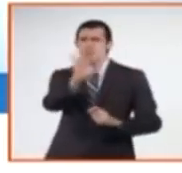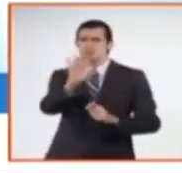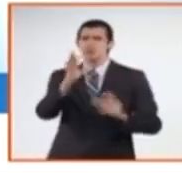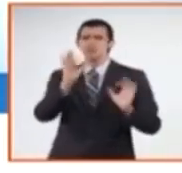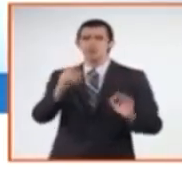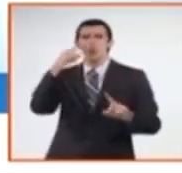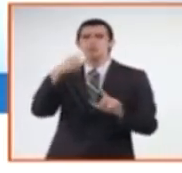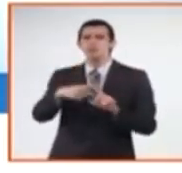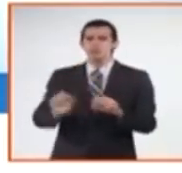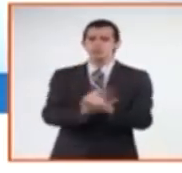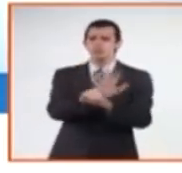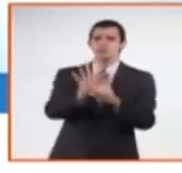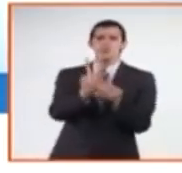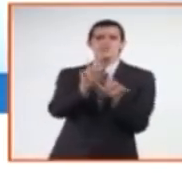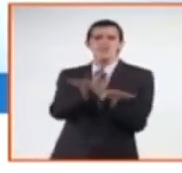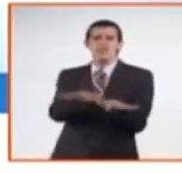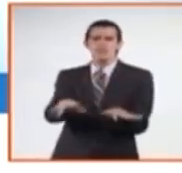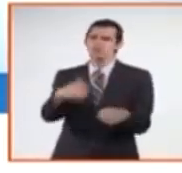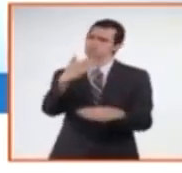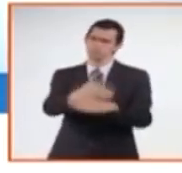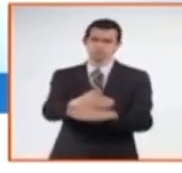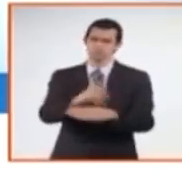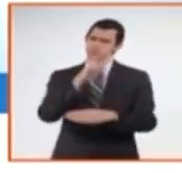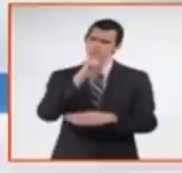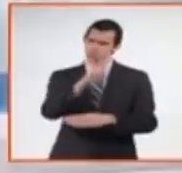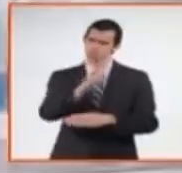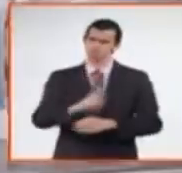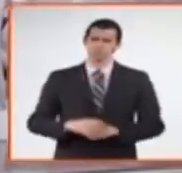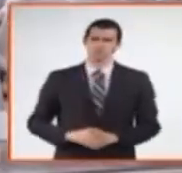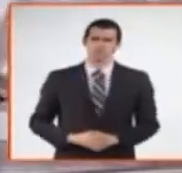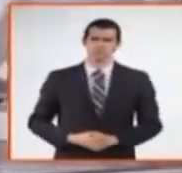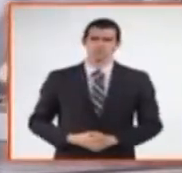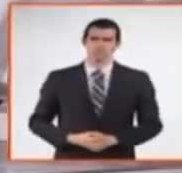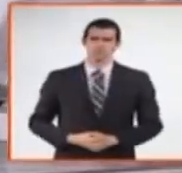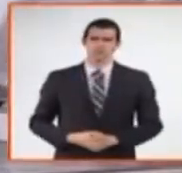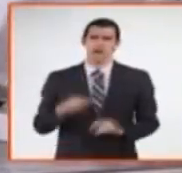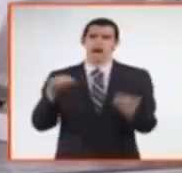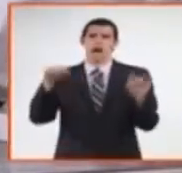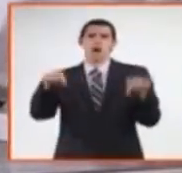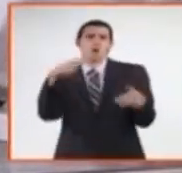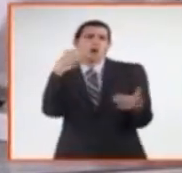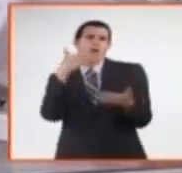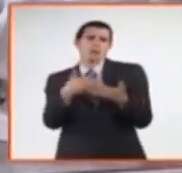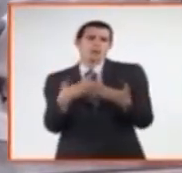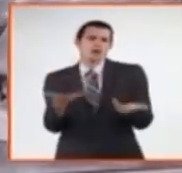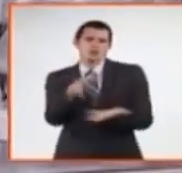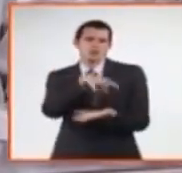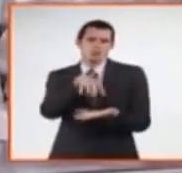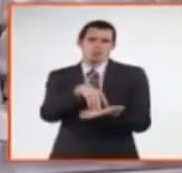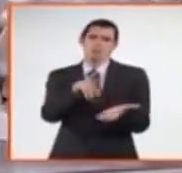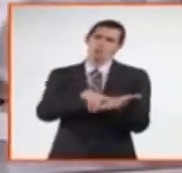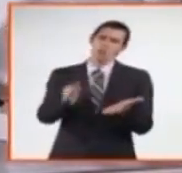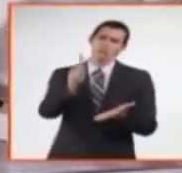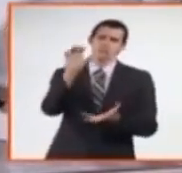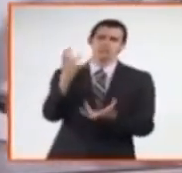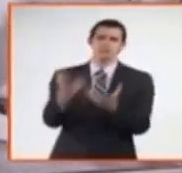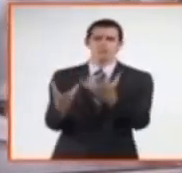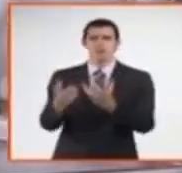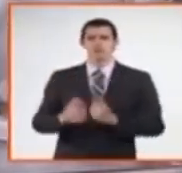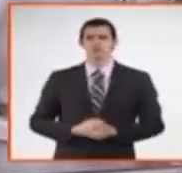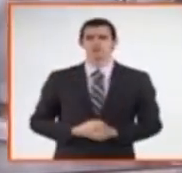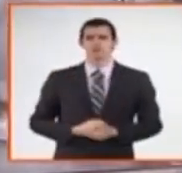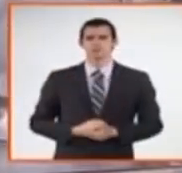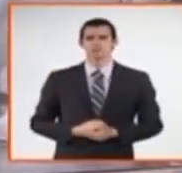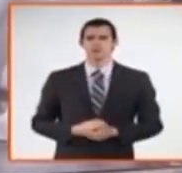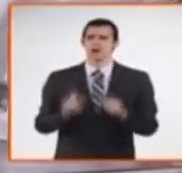ese espacio es el es el que es y es que hemos logrado organizar estamos bueno en las primeras discusiones las